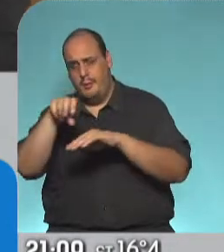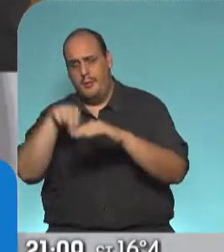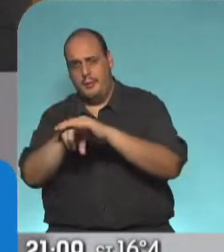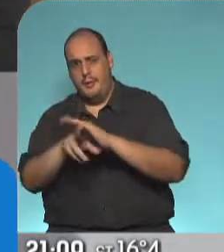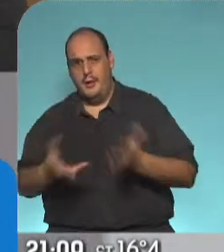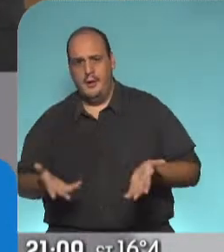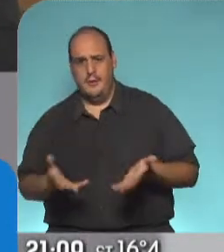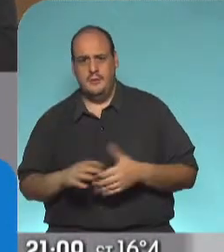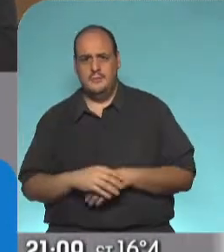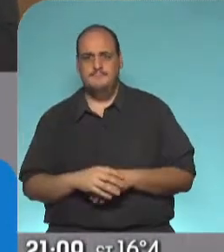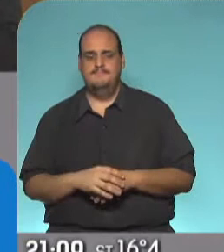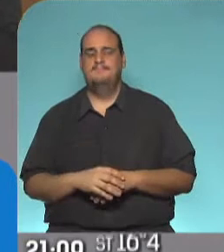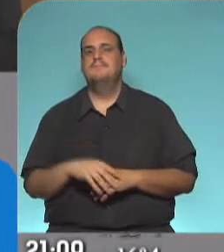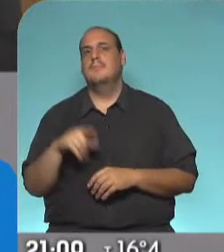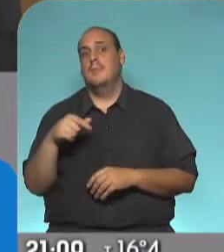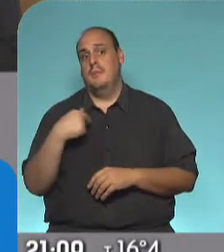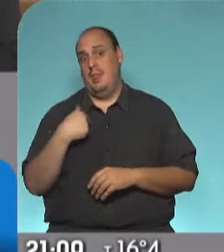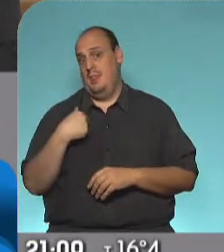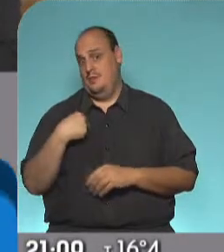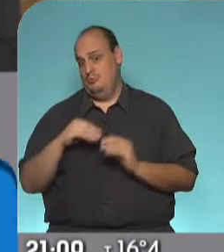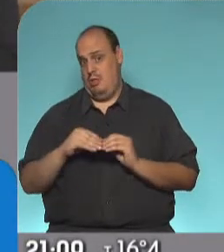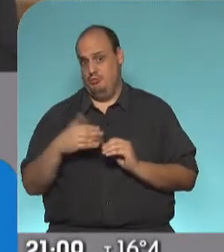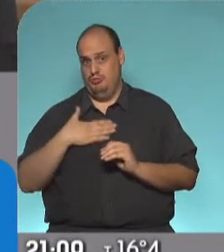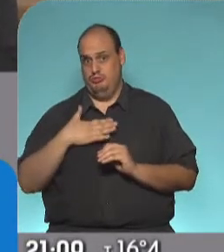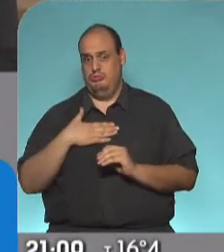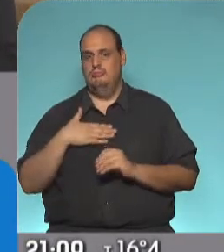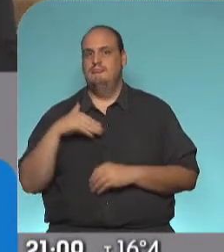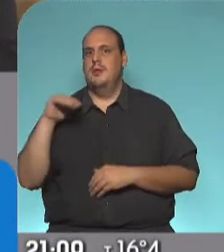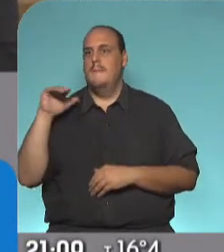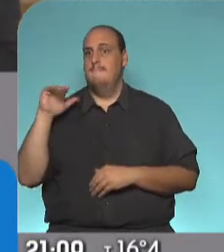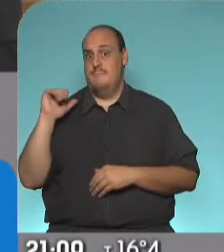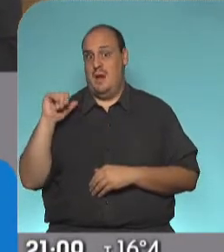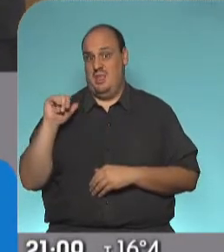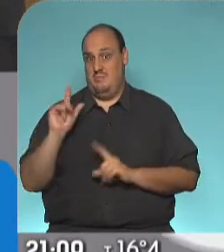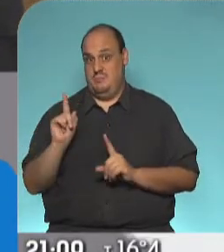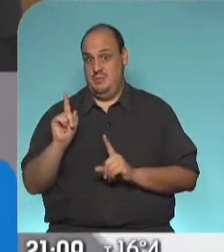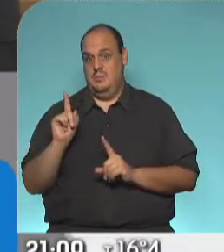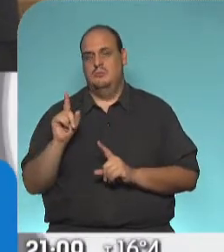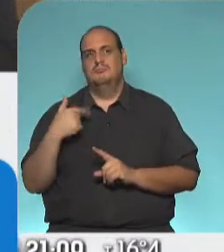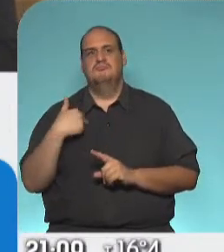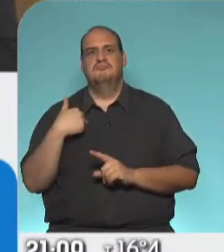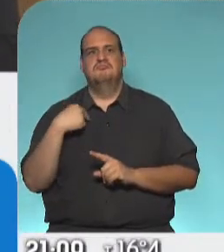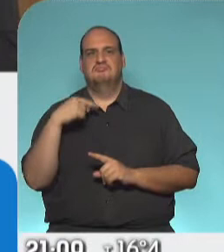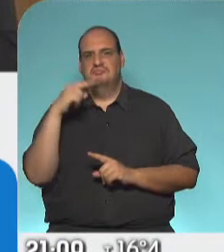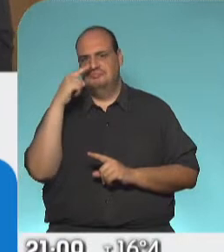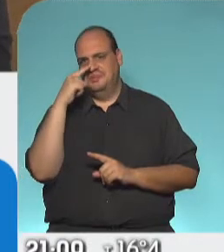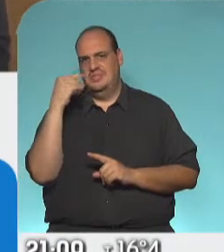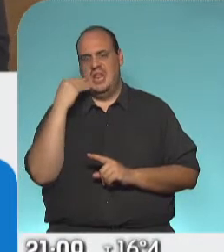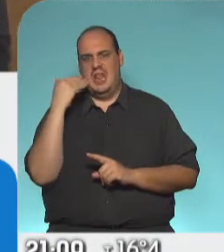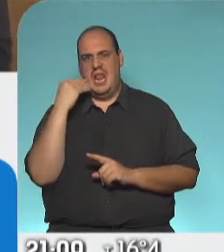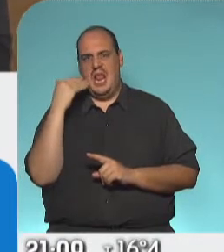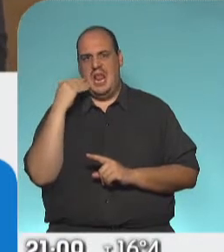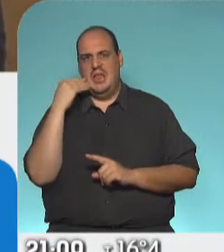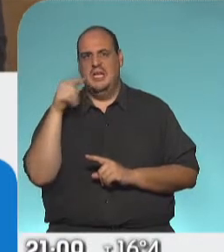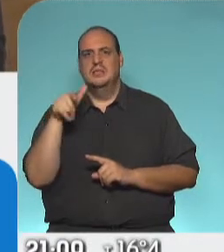allí. Mira, en mi caso particular, ese martes había estado hasta casi las 7 de la tarde en un